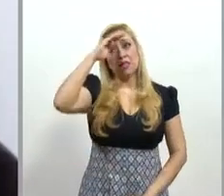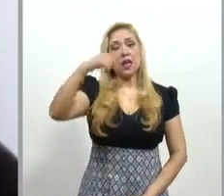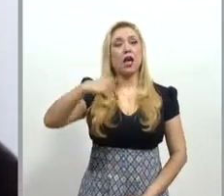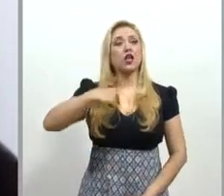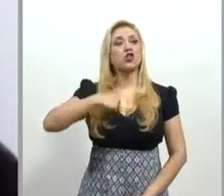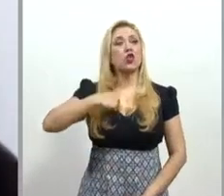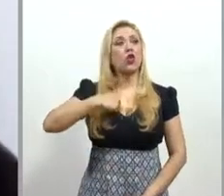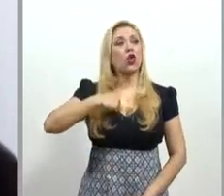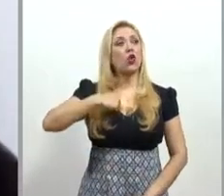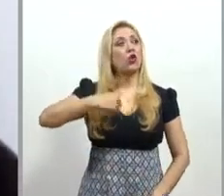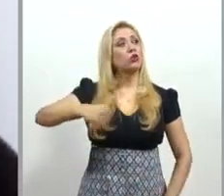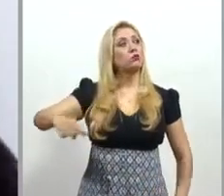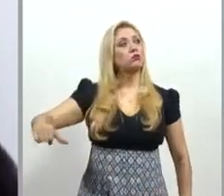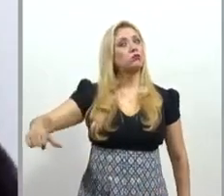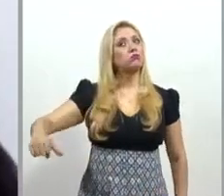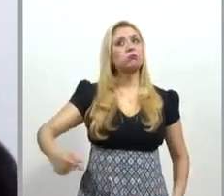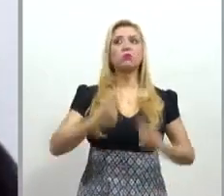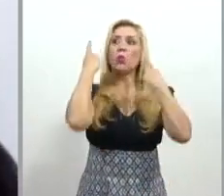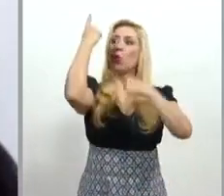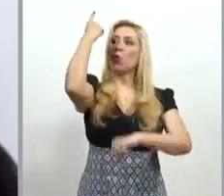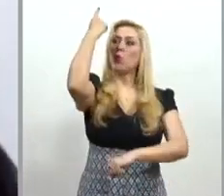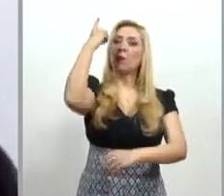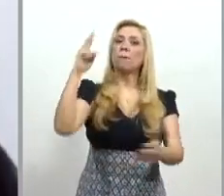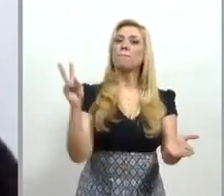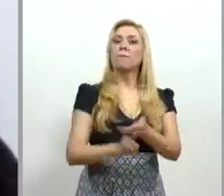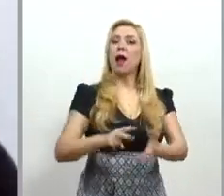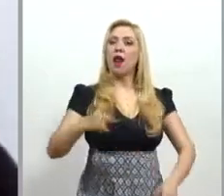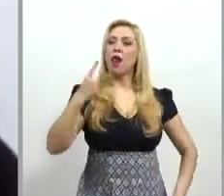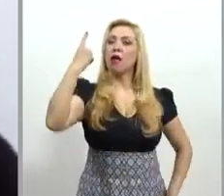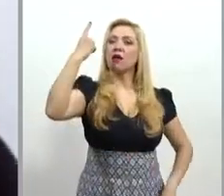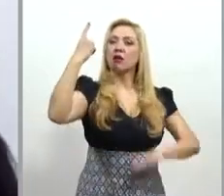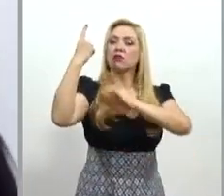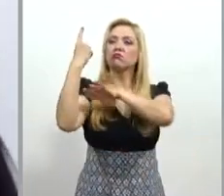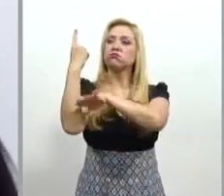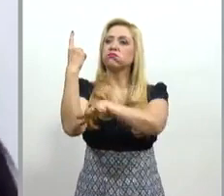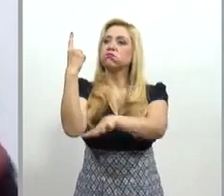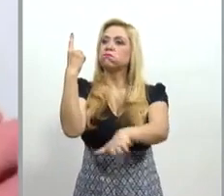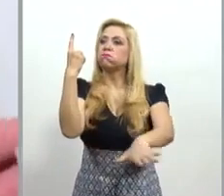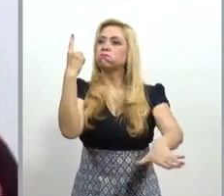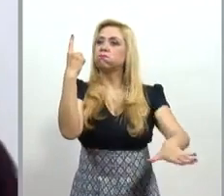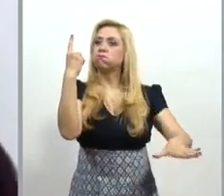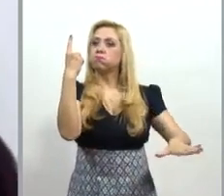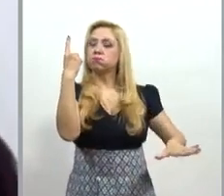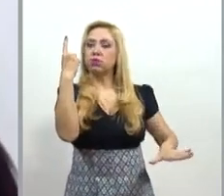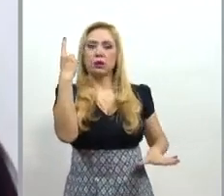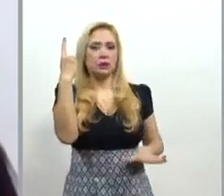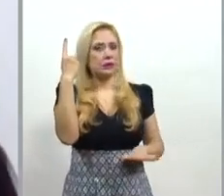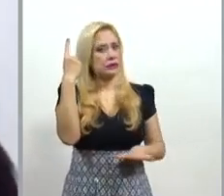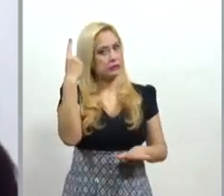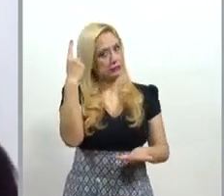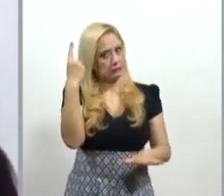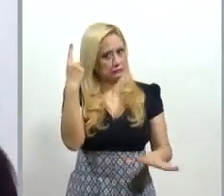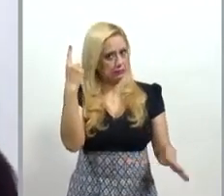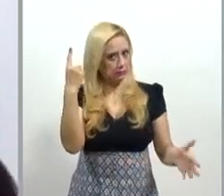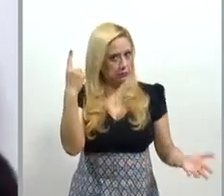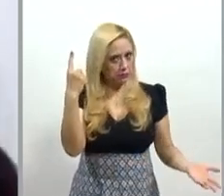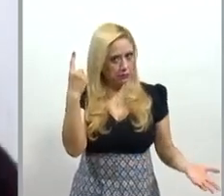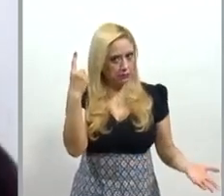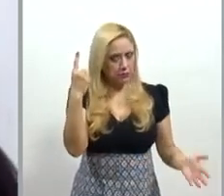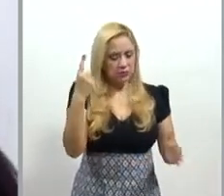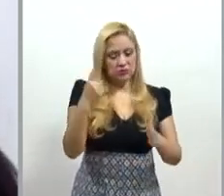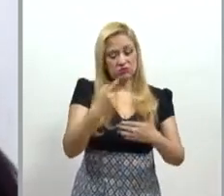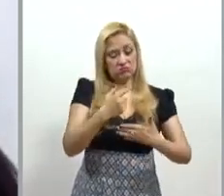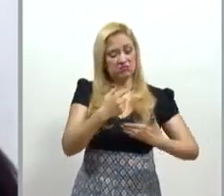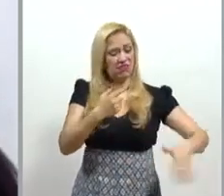superior a los demás y además esta mirada promueve una visión que separa un poco la naturaleza de lo humano.